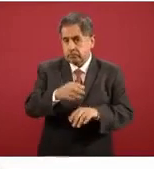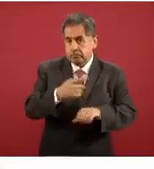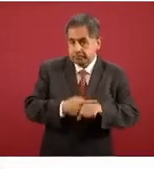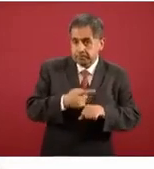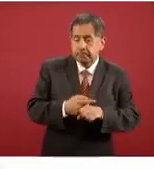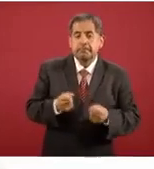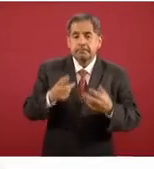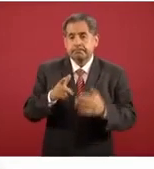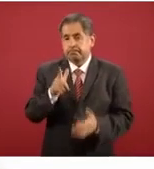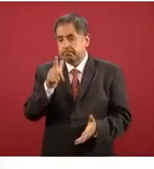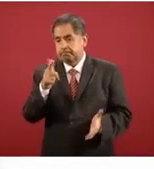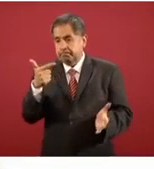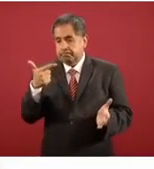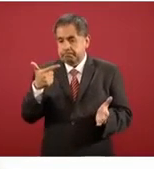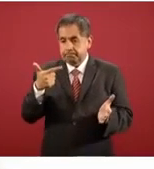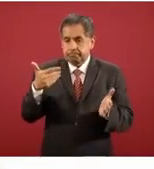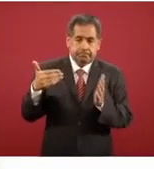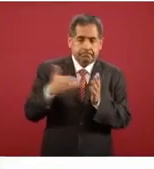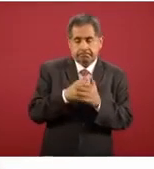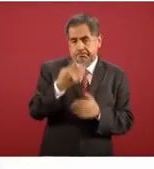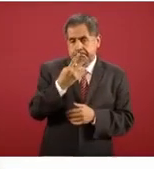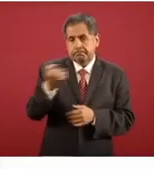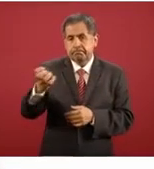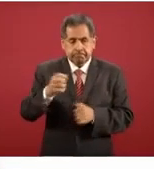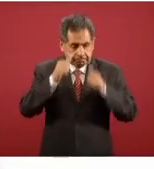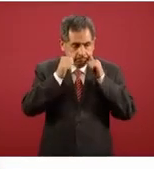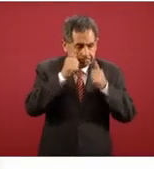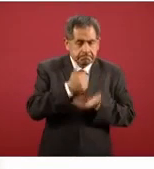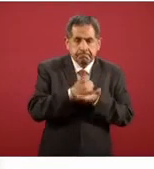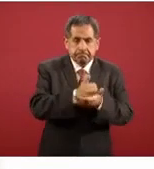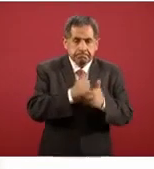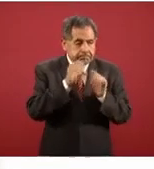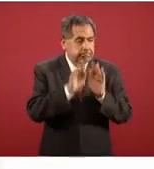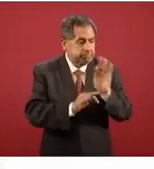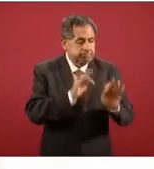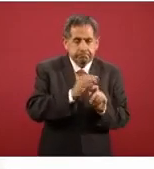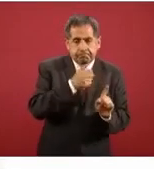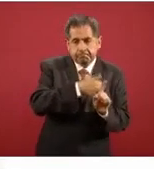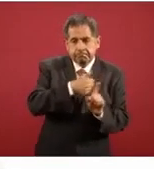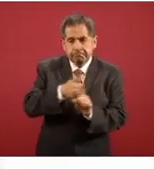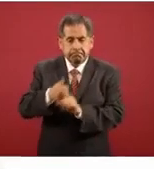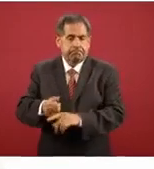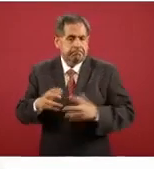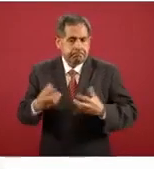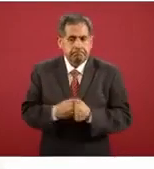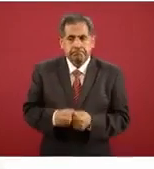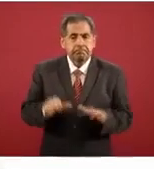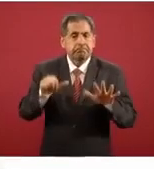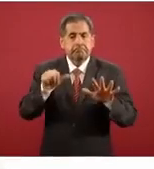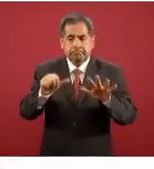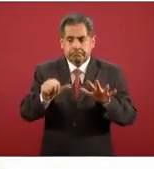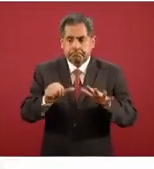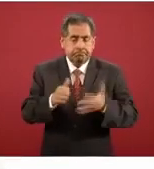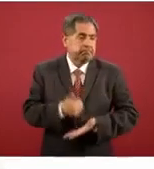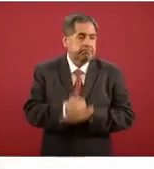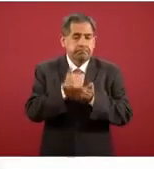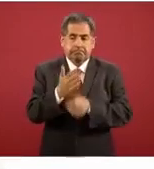más de 7.400 atenciones médicas 16 traslados